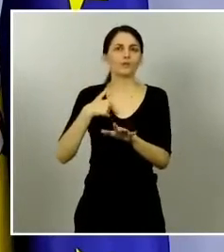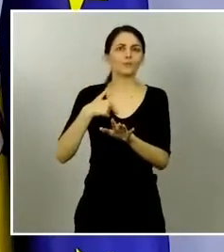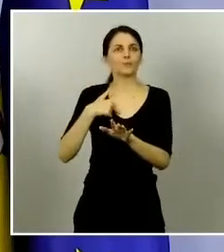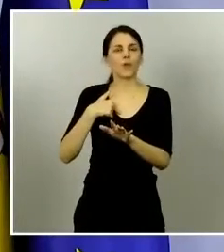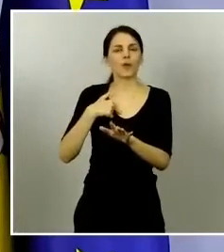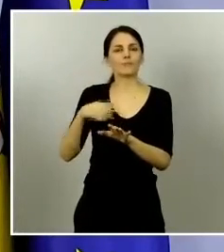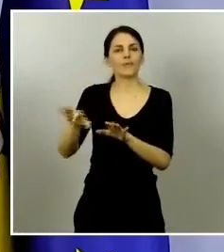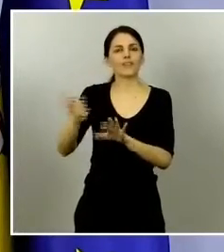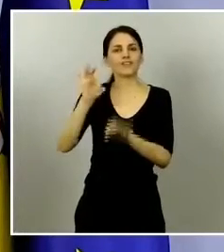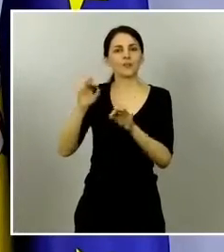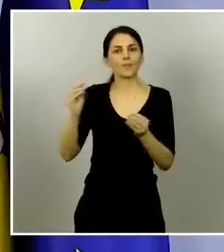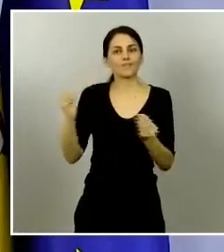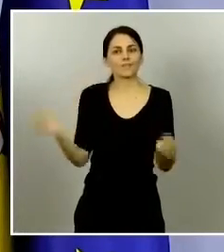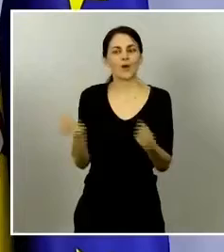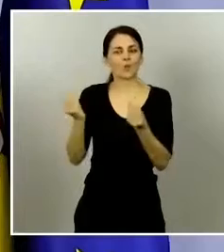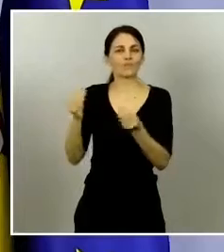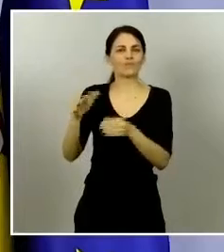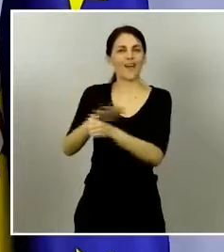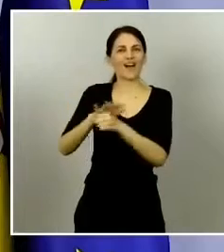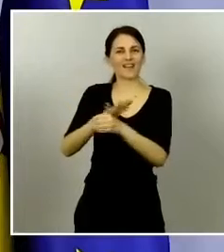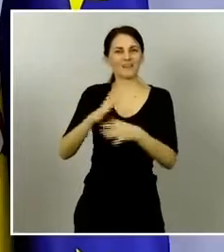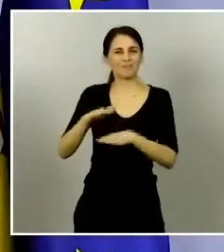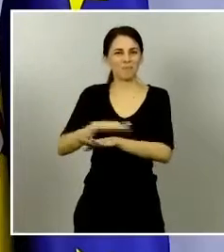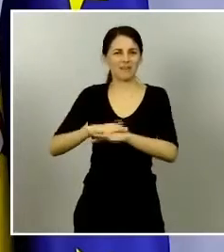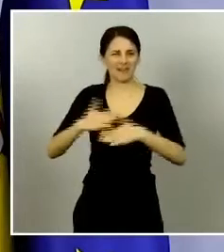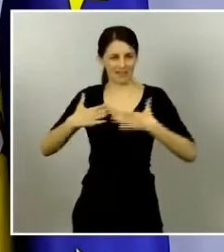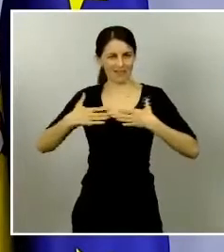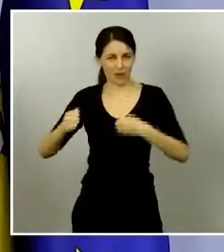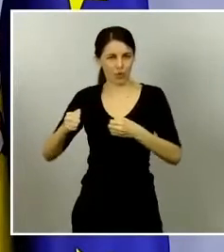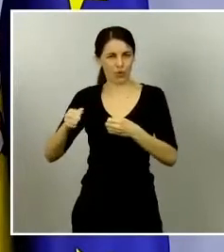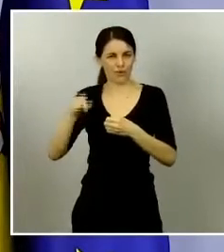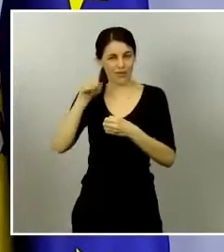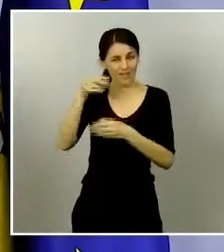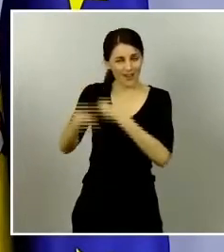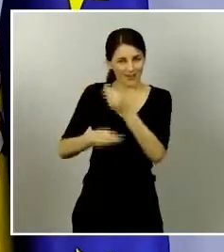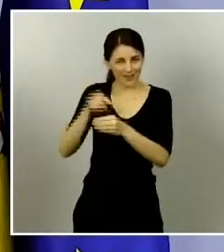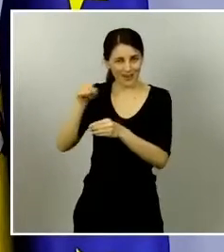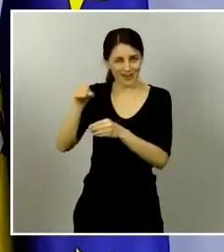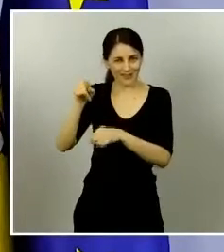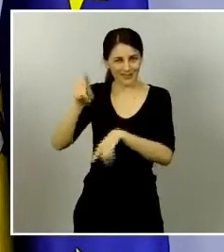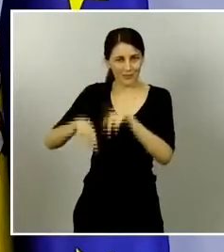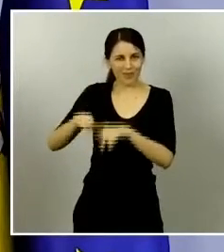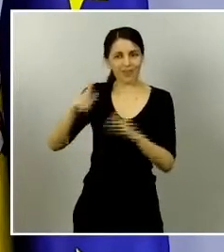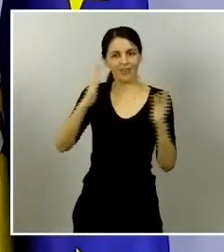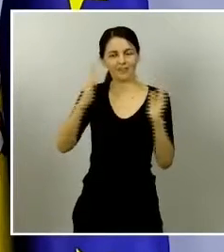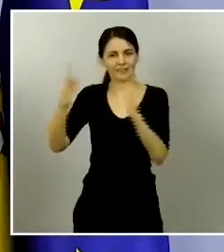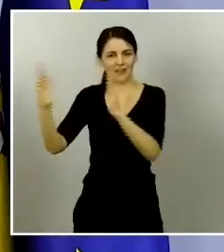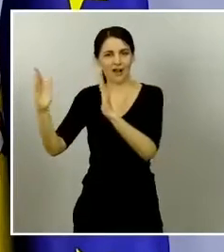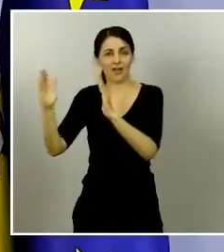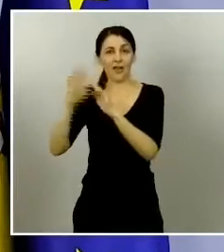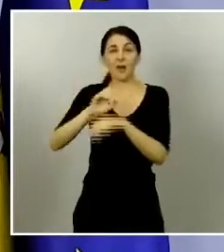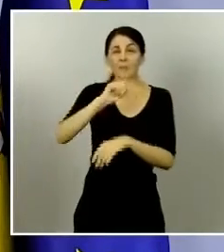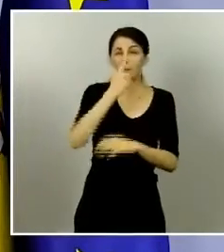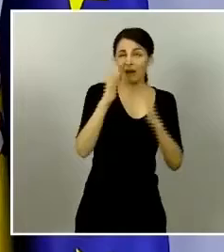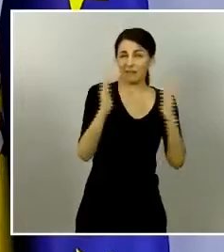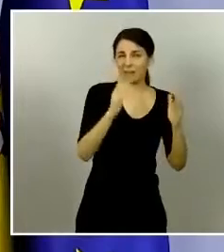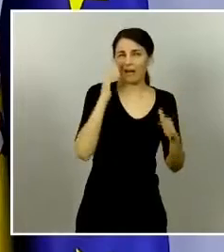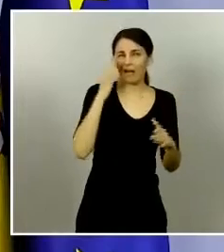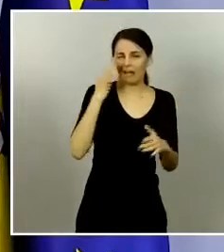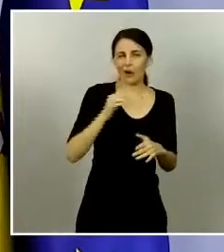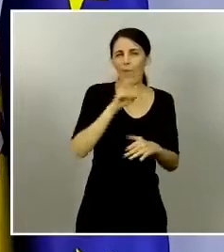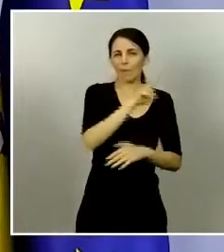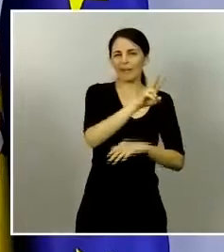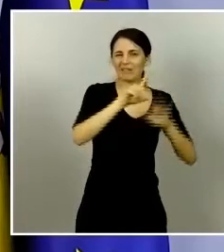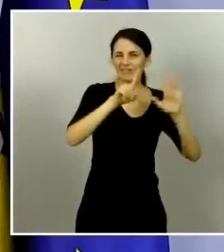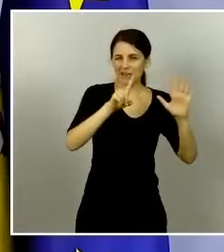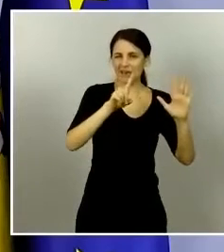optó como unidad territorial por las áreas básicas de salud, y de hecho en las primeras semanas de desescalada, algunas de estas unidades básicas, le hablo